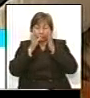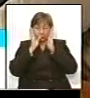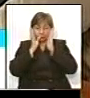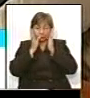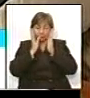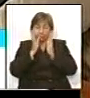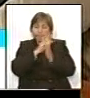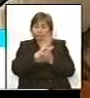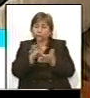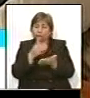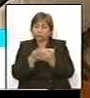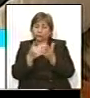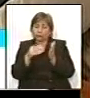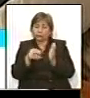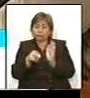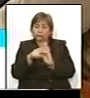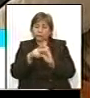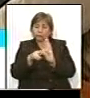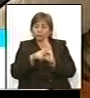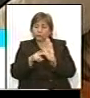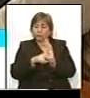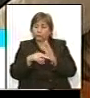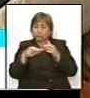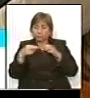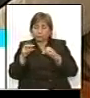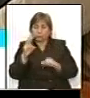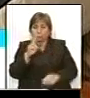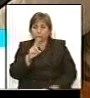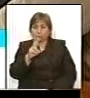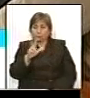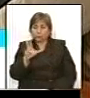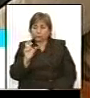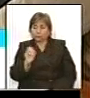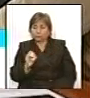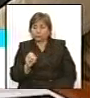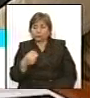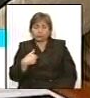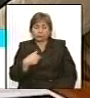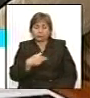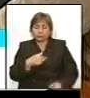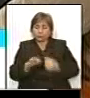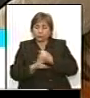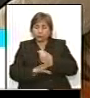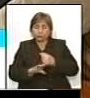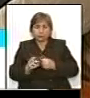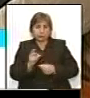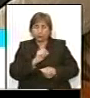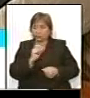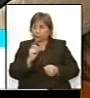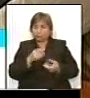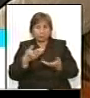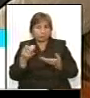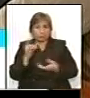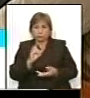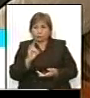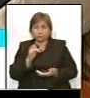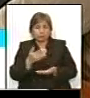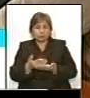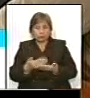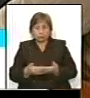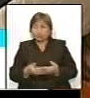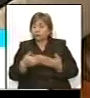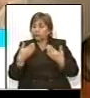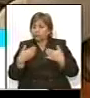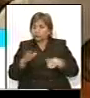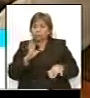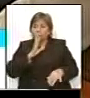que dentro del ámbito se nos permite. La 3230 básicamente nosotros en PRONIS no la hemos utilizado, precisamente como ya